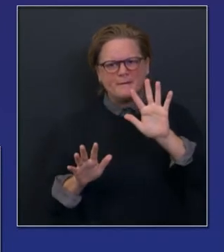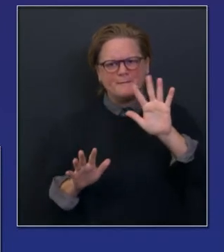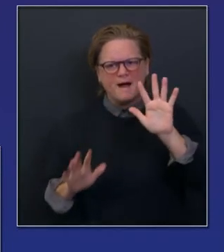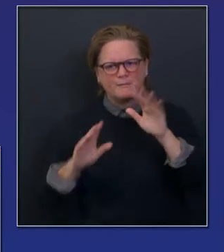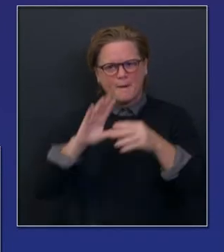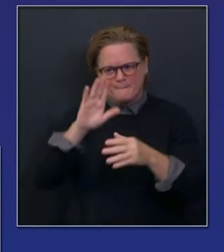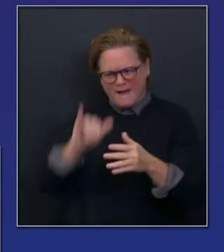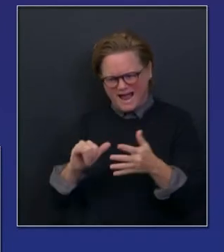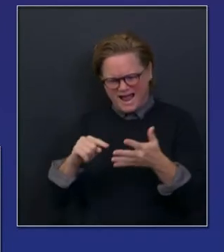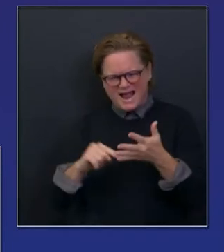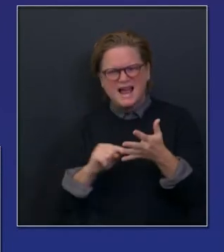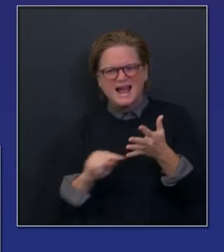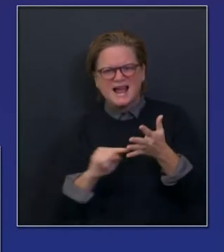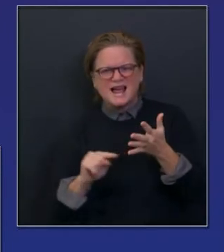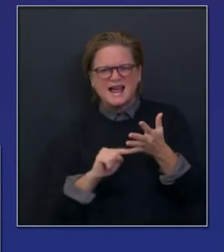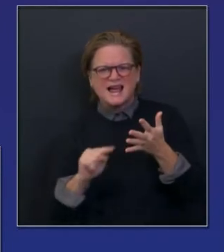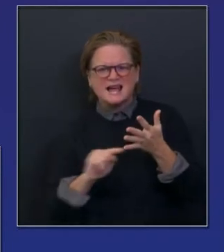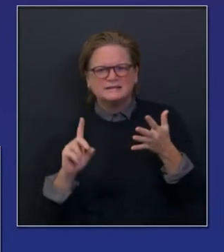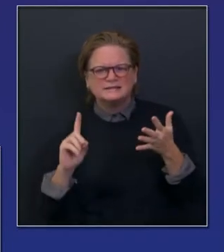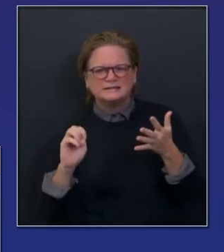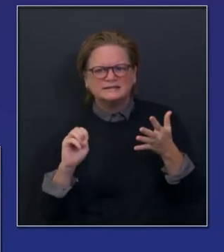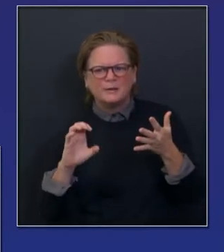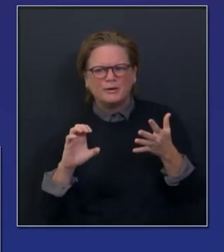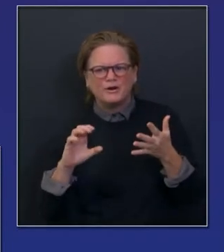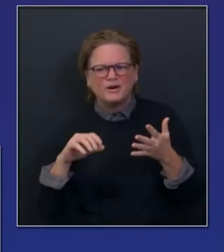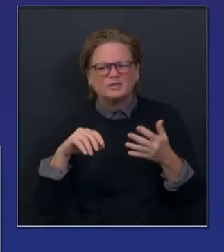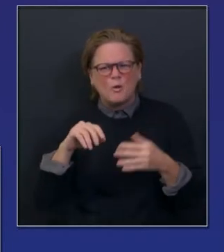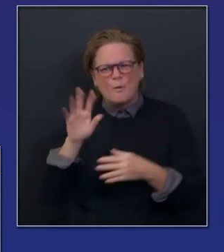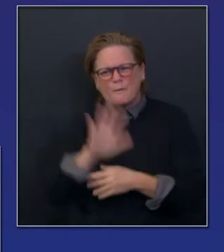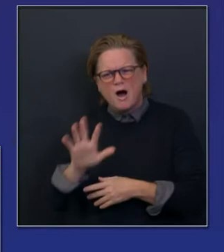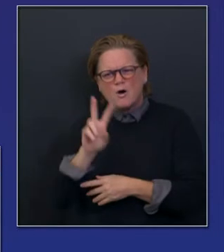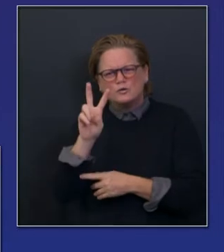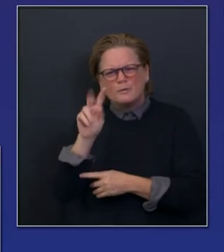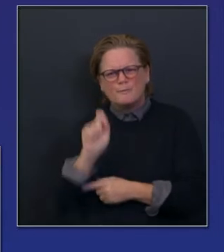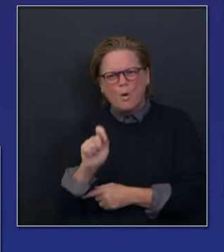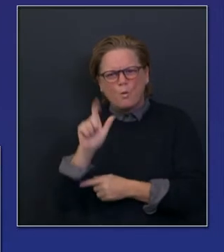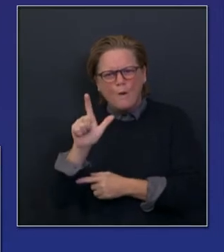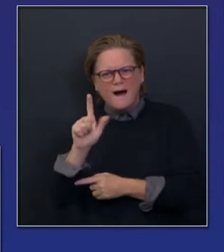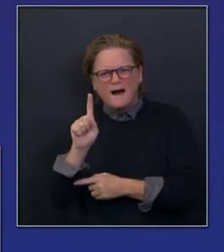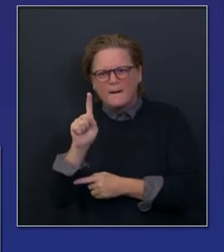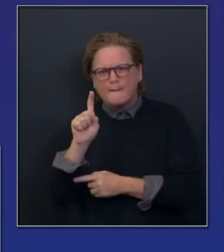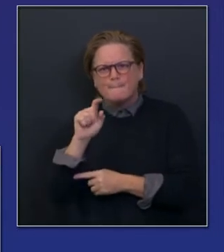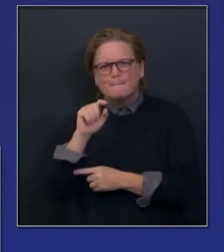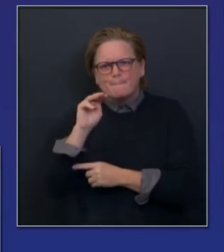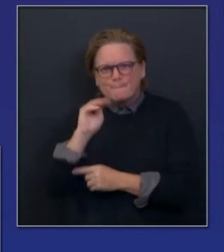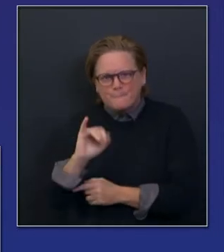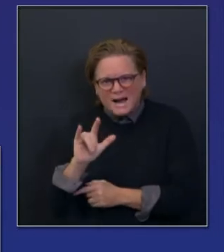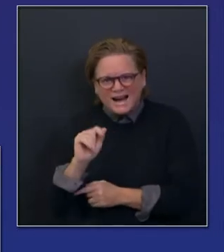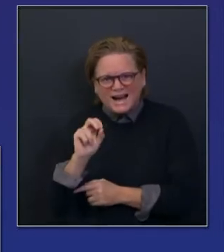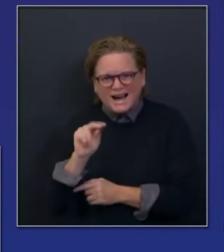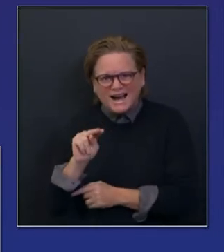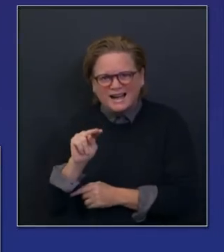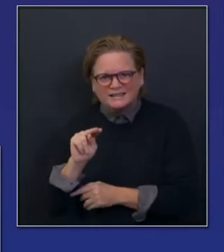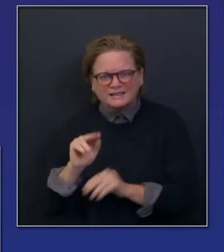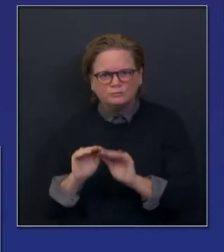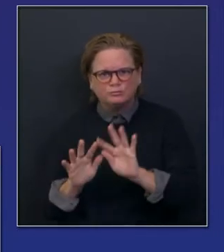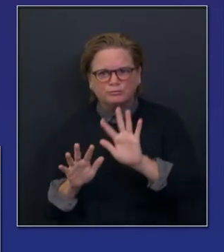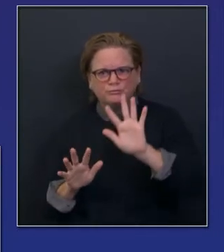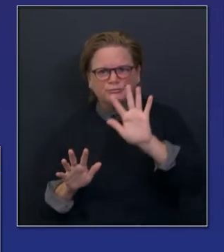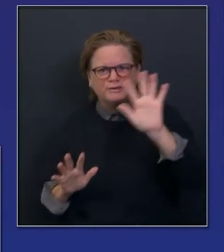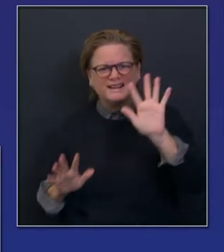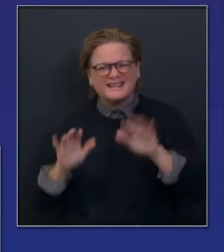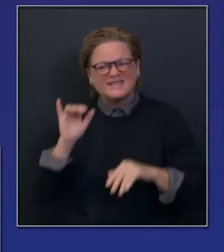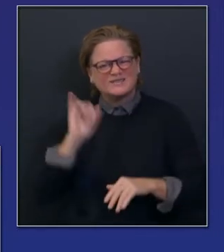año, finales del mes. Poco más de 11,2 millones. Esto es la última